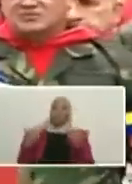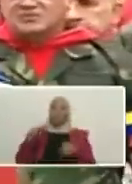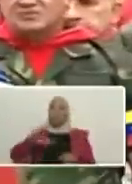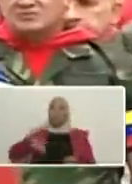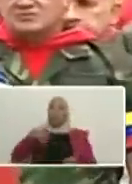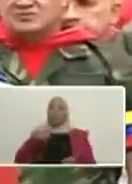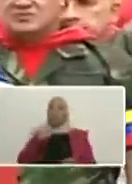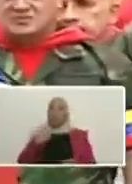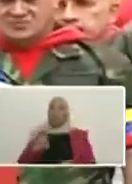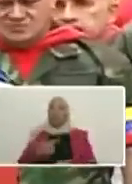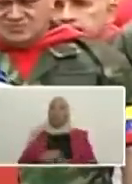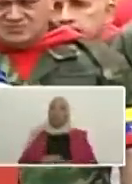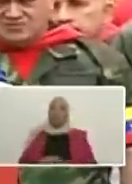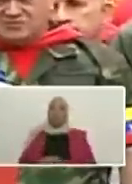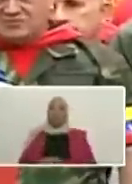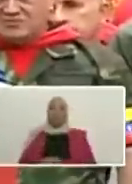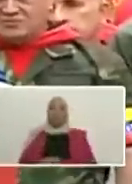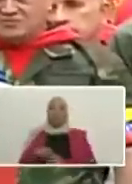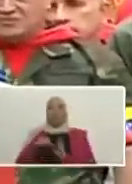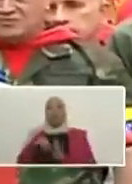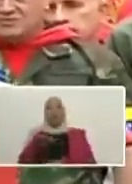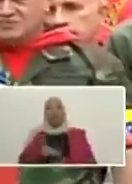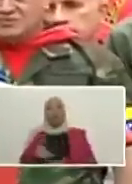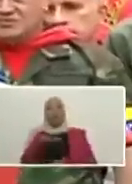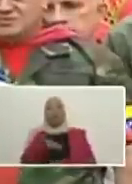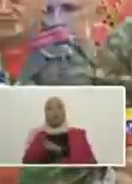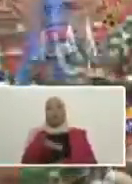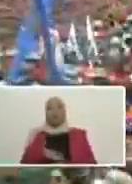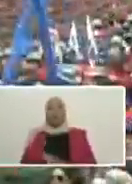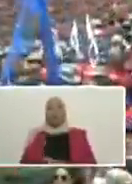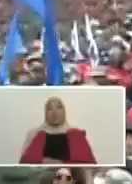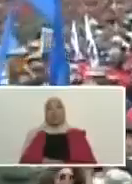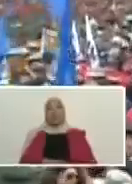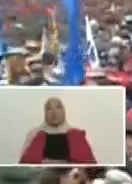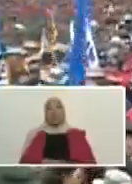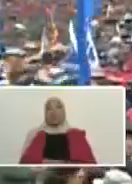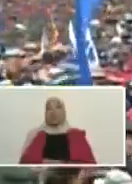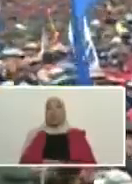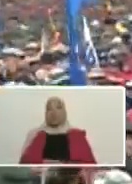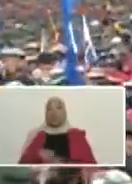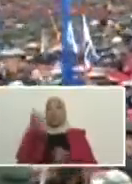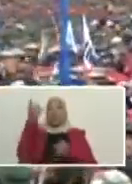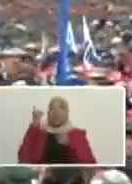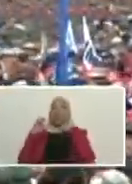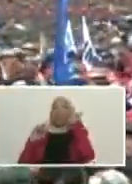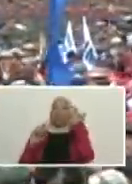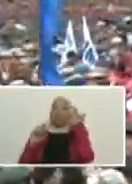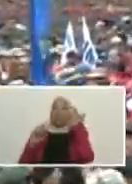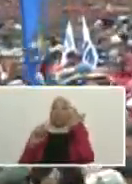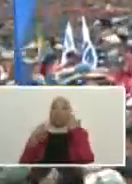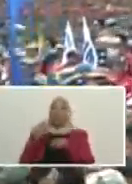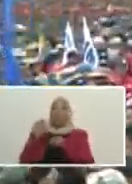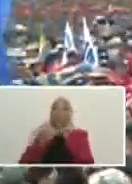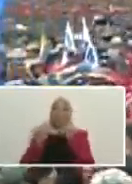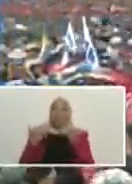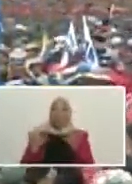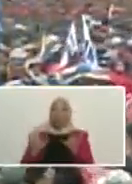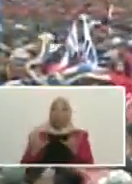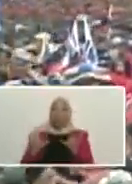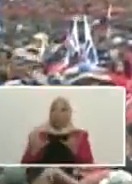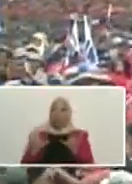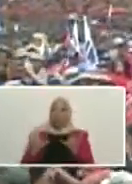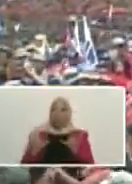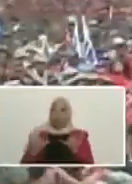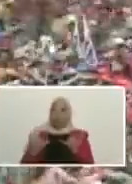dijo: ¿para dónde va usted? A las catacumbas. Así lo hizo. Nos fuimos